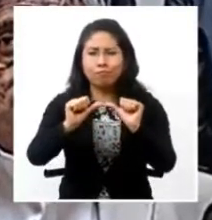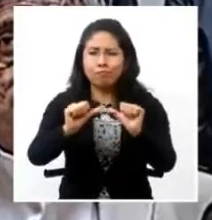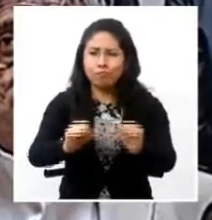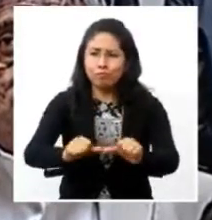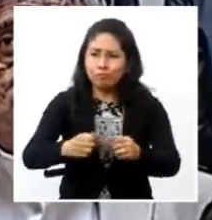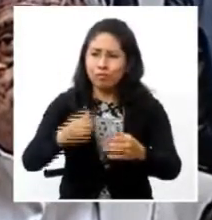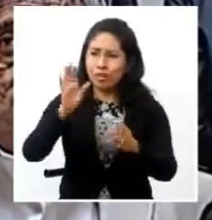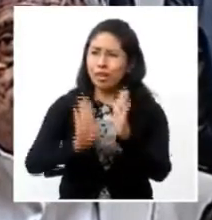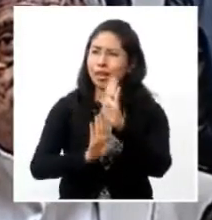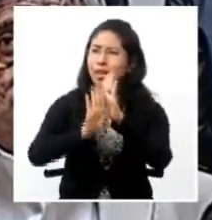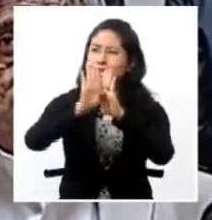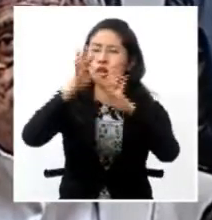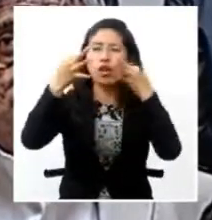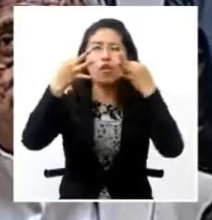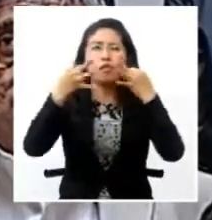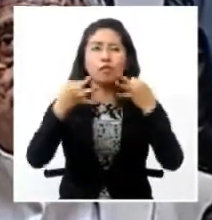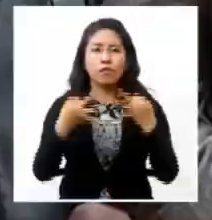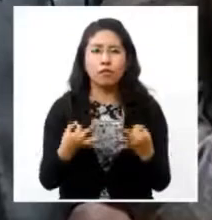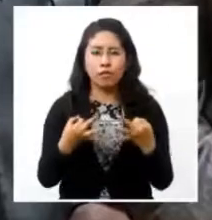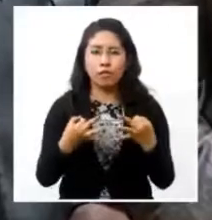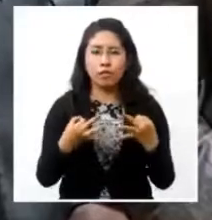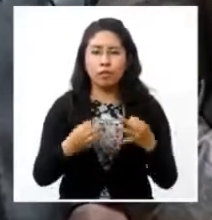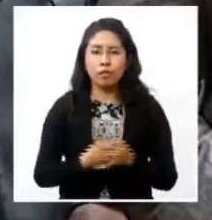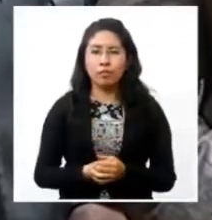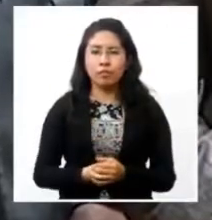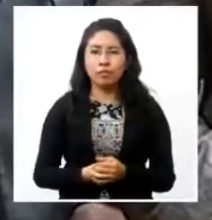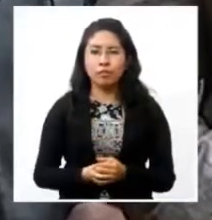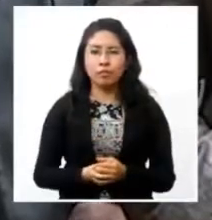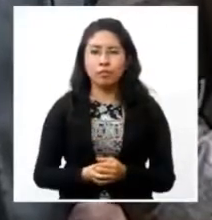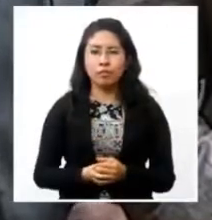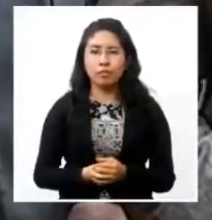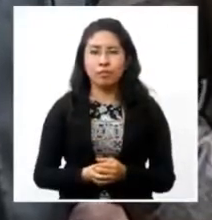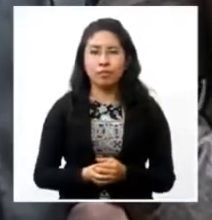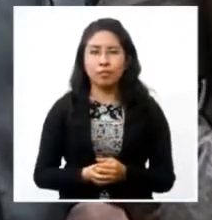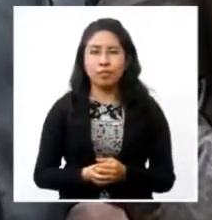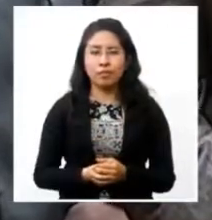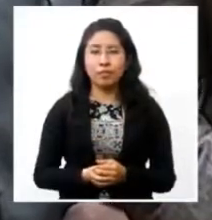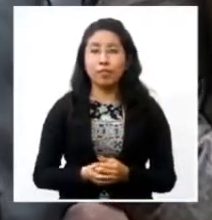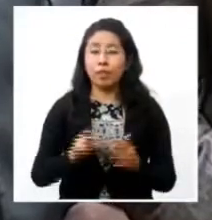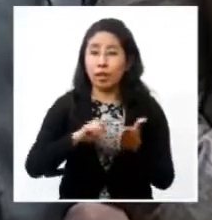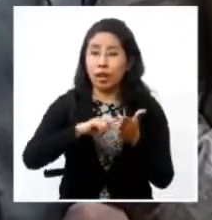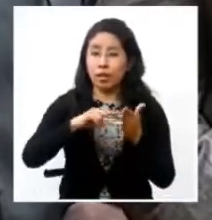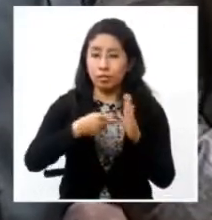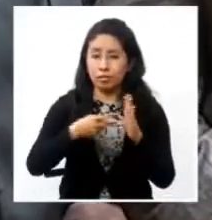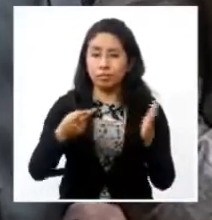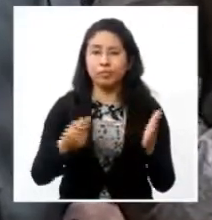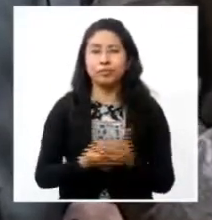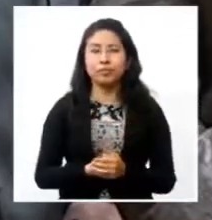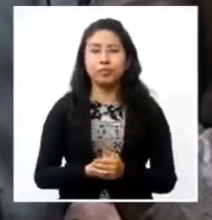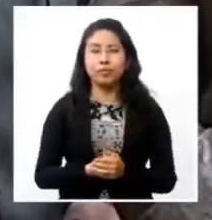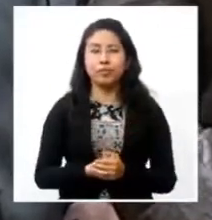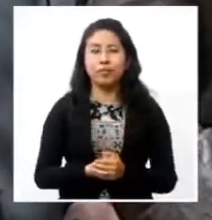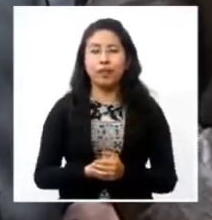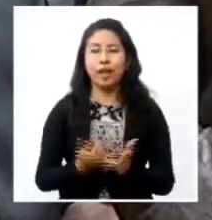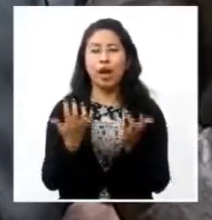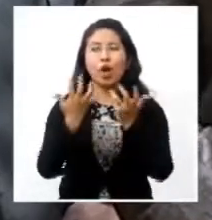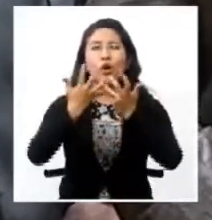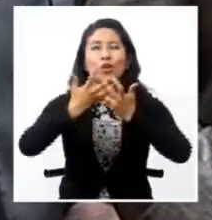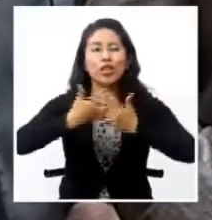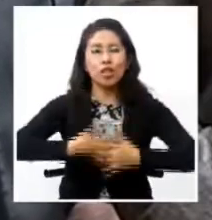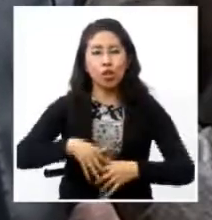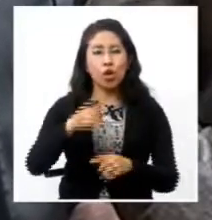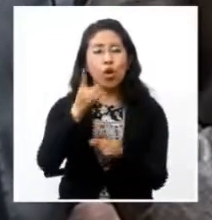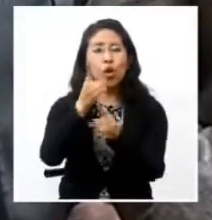parada que otras muchas economías en el mundo. Es decir, la combinación oportuna y